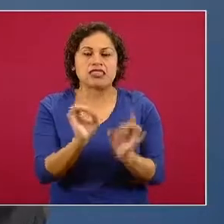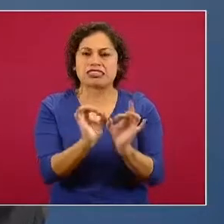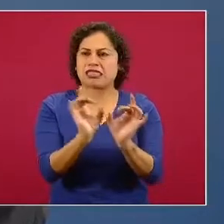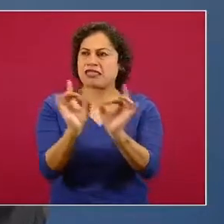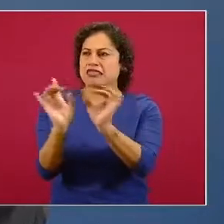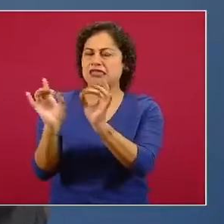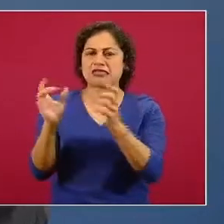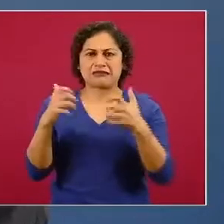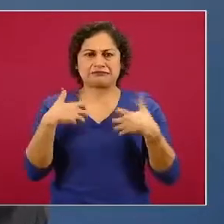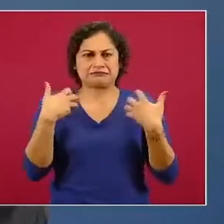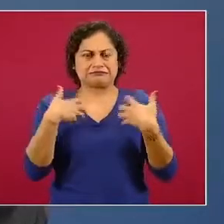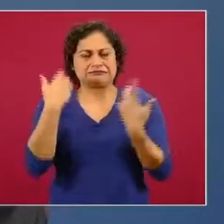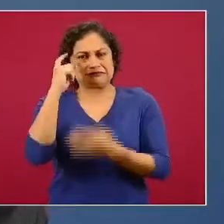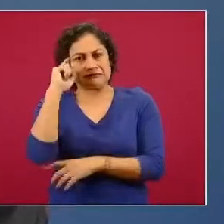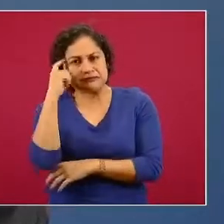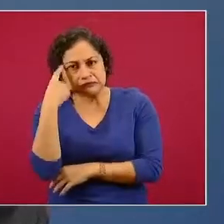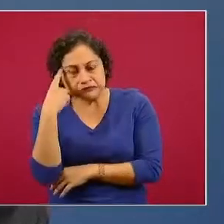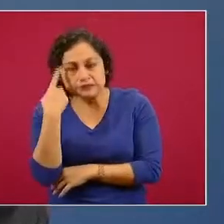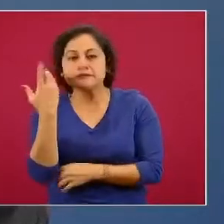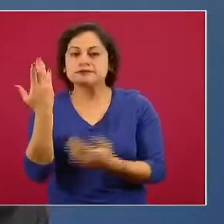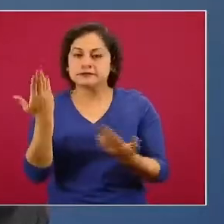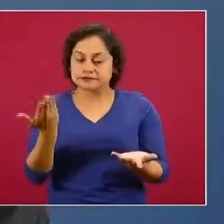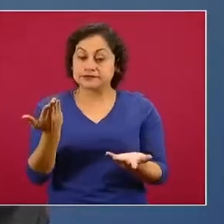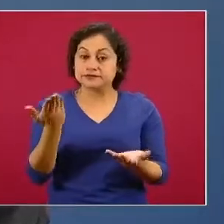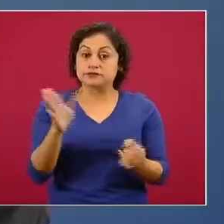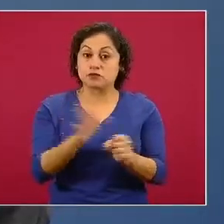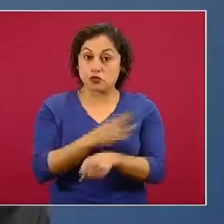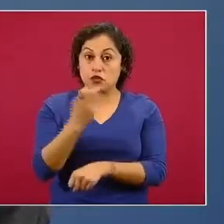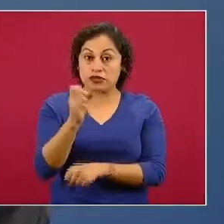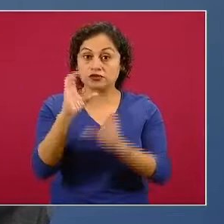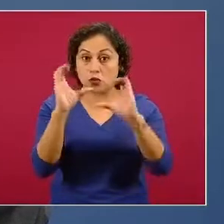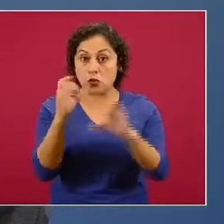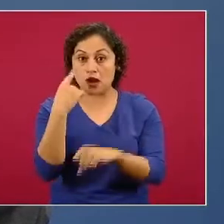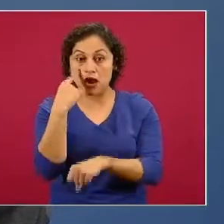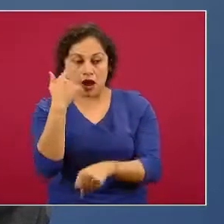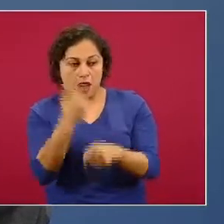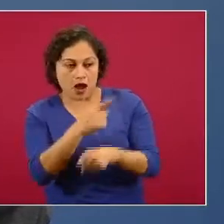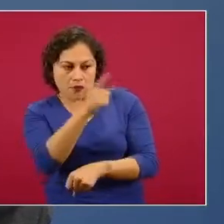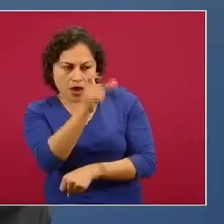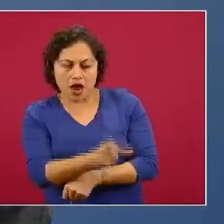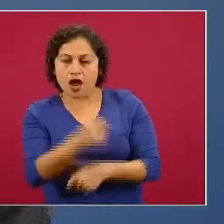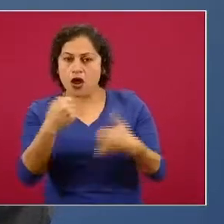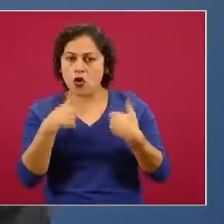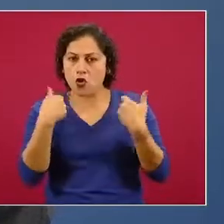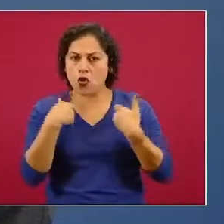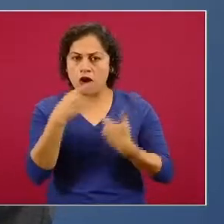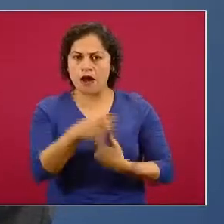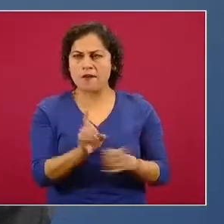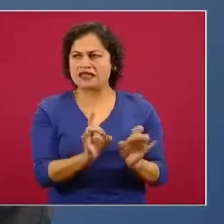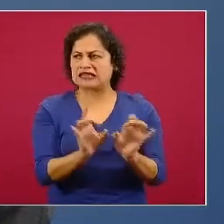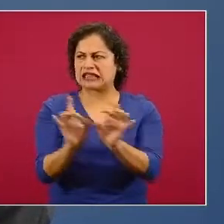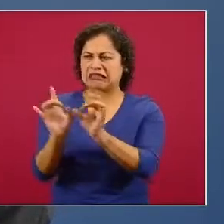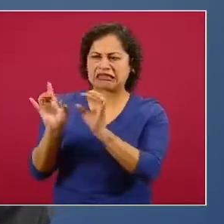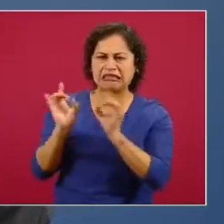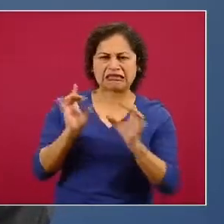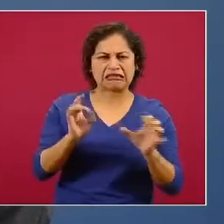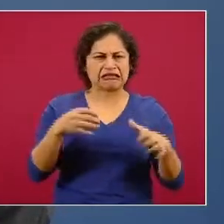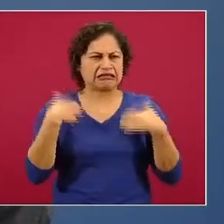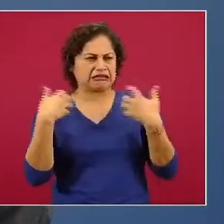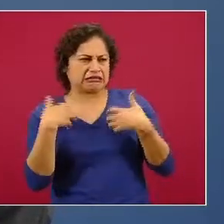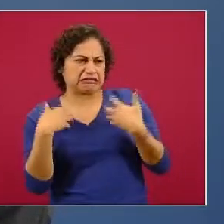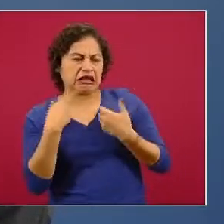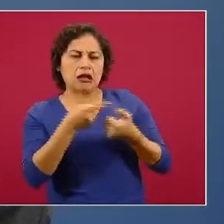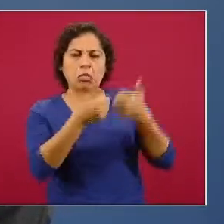estén enojones. Entonces, si nosotros vemos un adolescente que está muy irritable, que no quiere salir de su